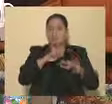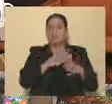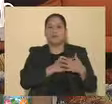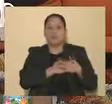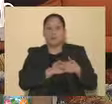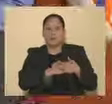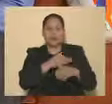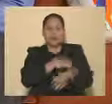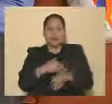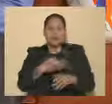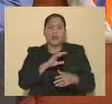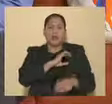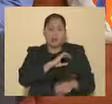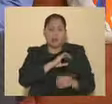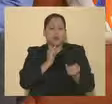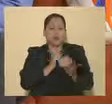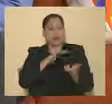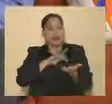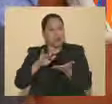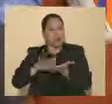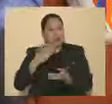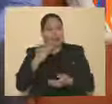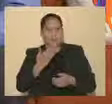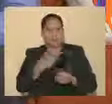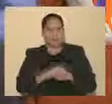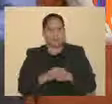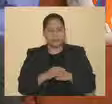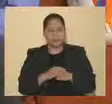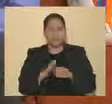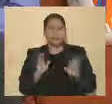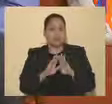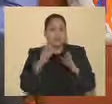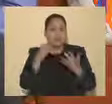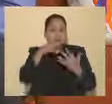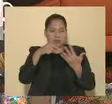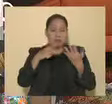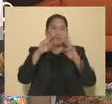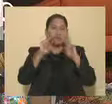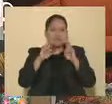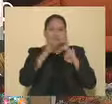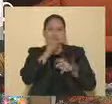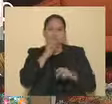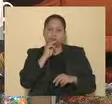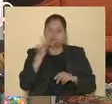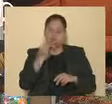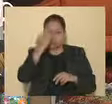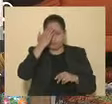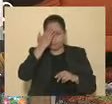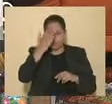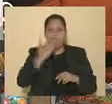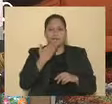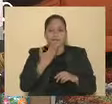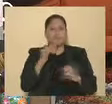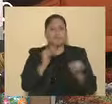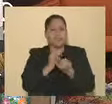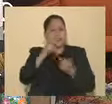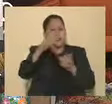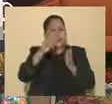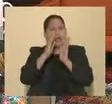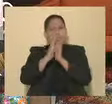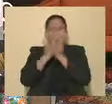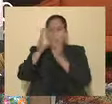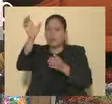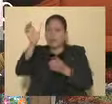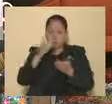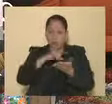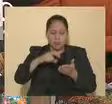una familia que se quiere y está para apoyarse. Claro, correcto. Yo diría que esos son los temas que papás y mamás debemos de conocer y compren libros. Libros